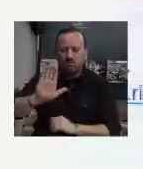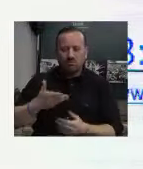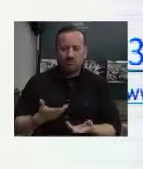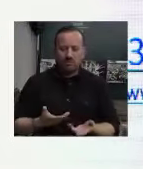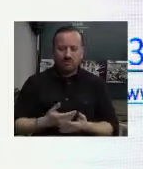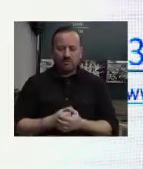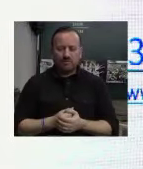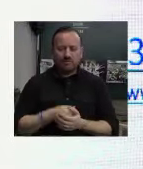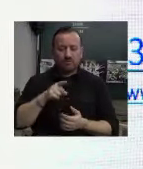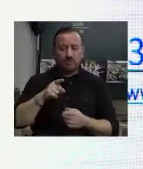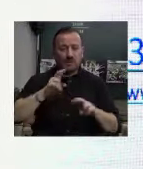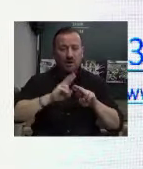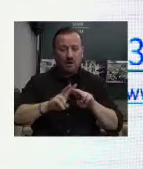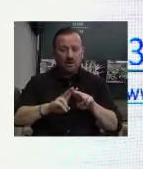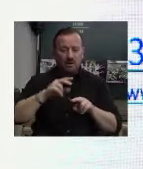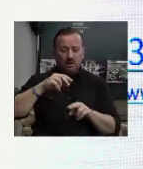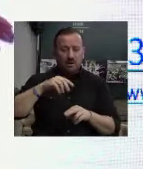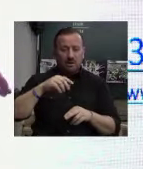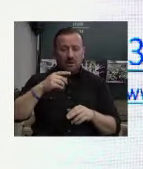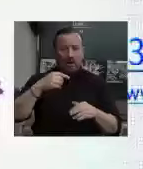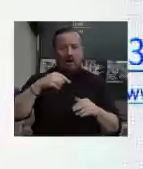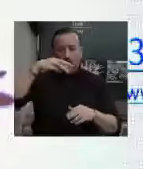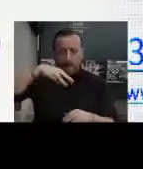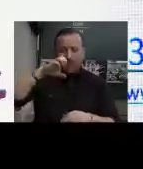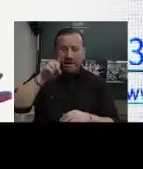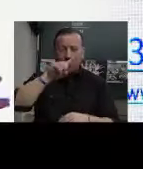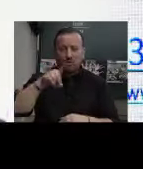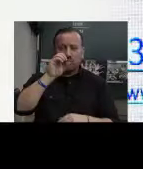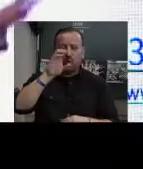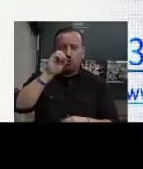mocoron crea al interior del Valle del